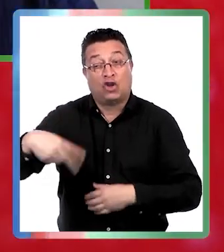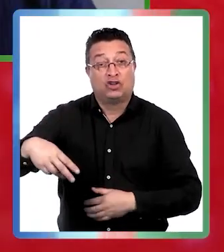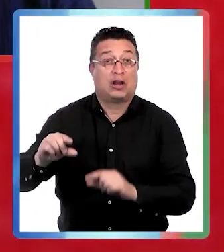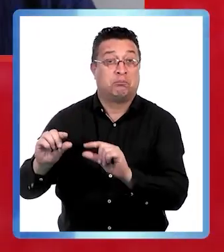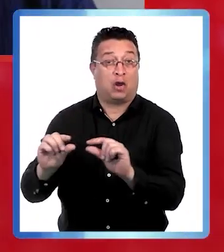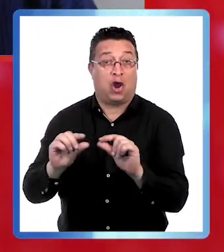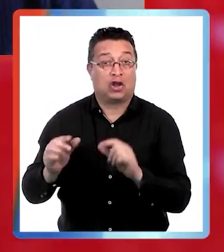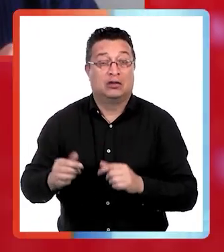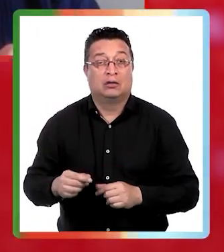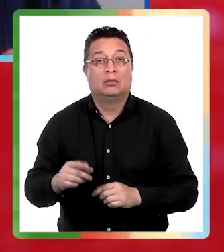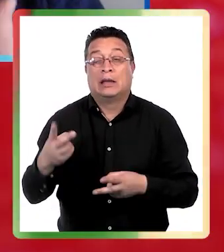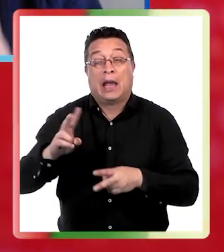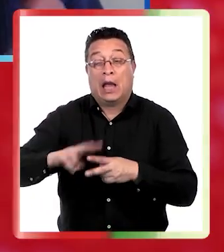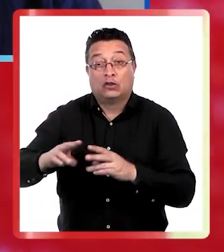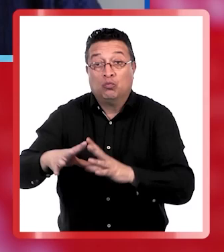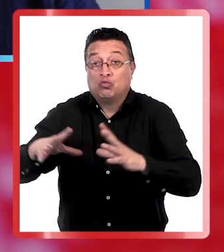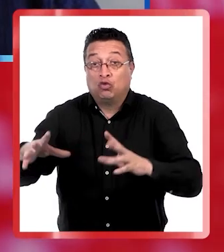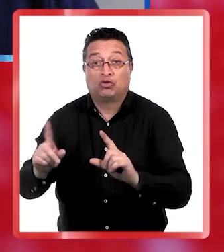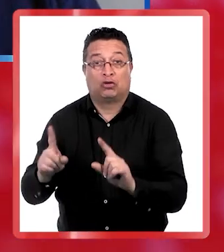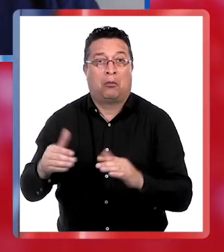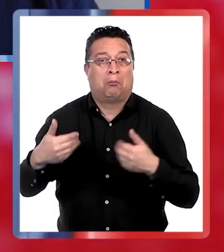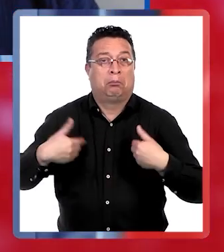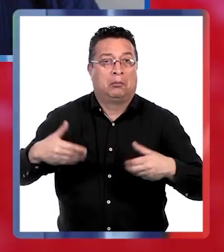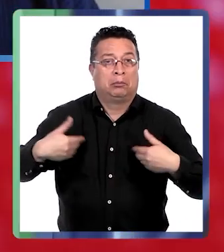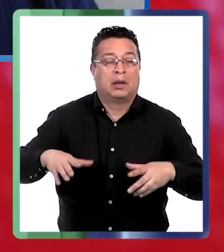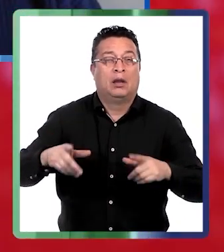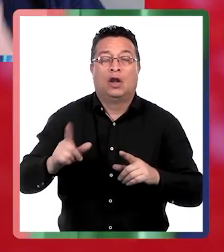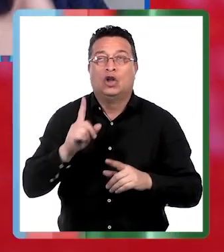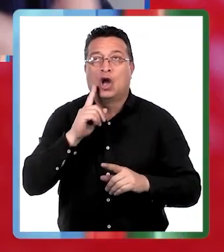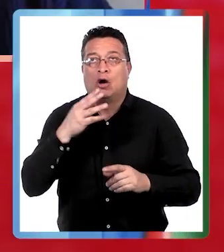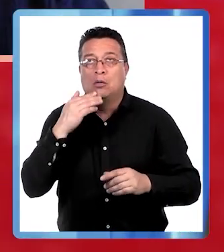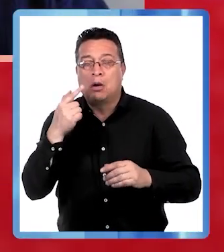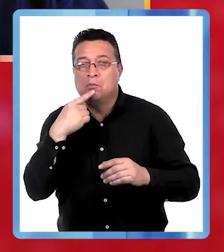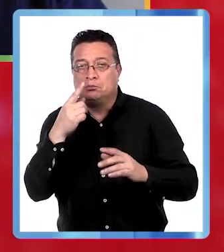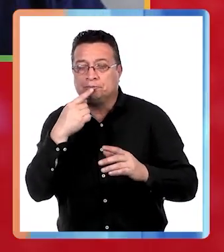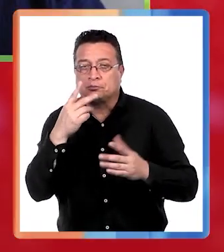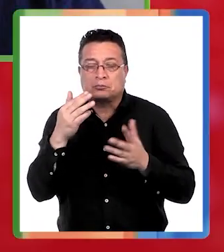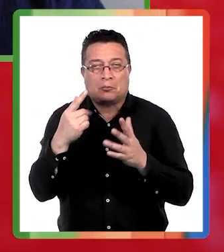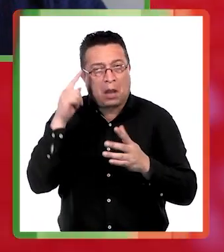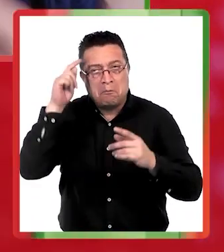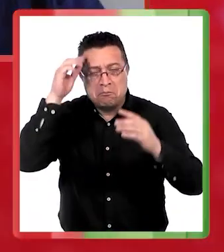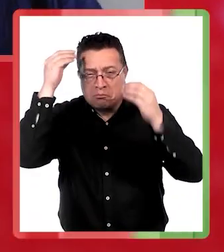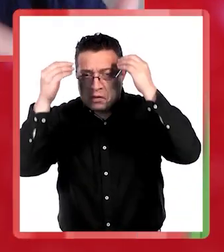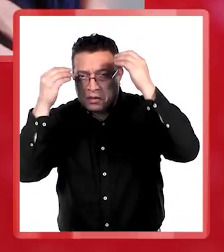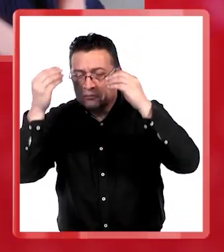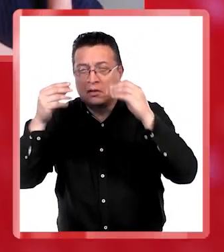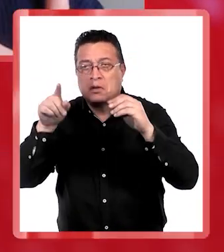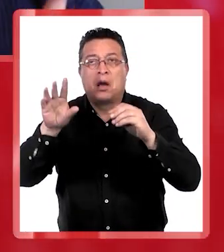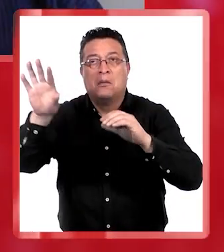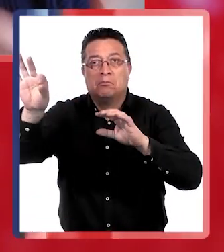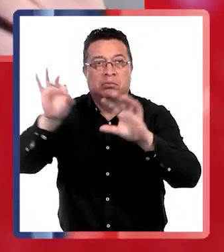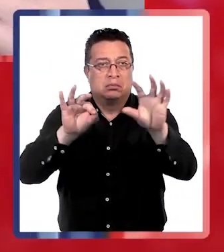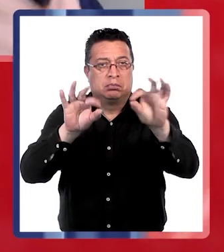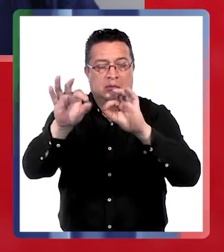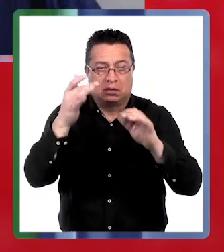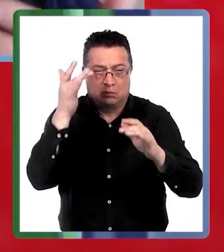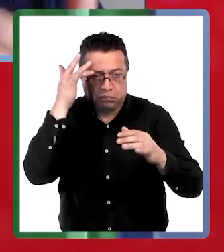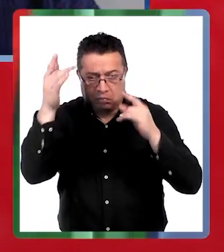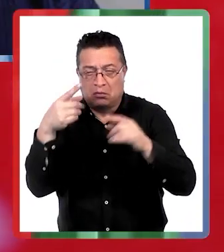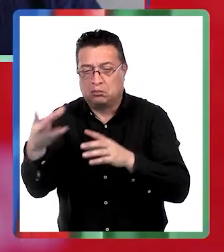que con buenas noticias, porque no están haciendo mucho. No se están planteando a atraer a